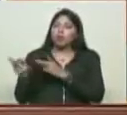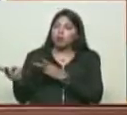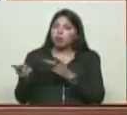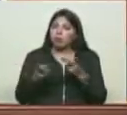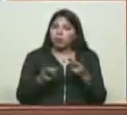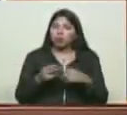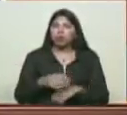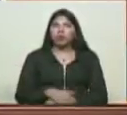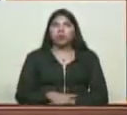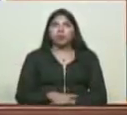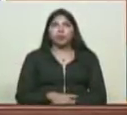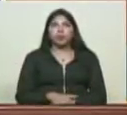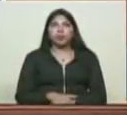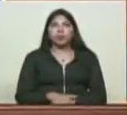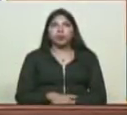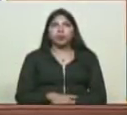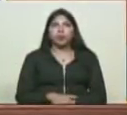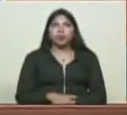tome juramento.